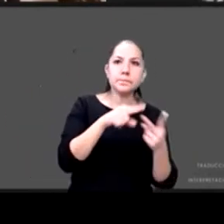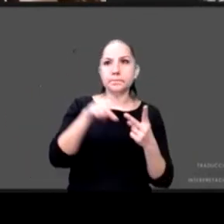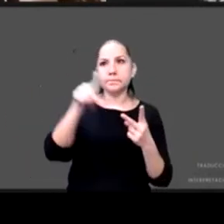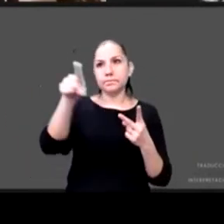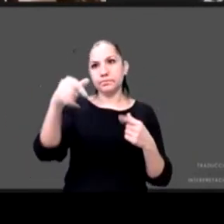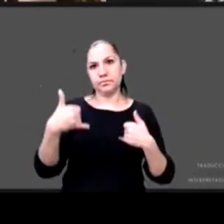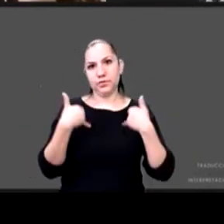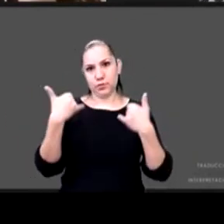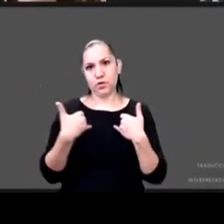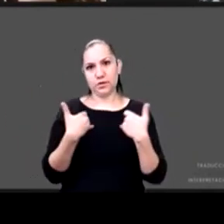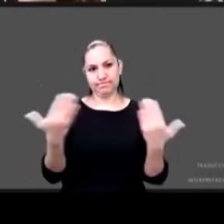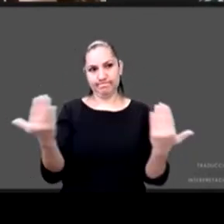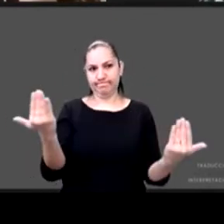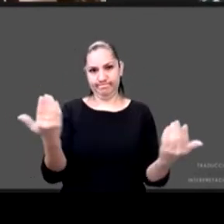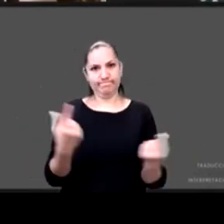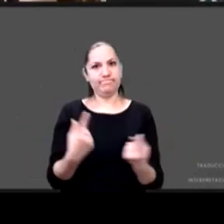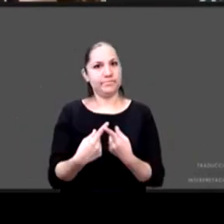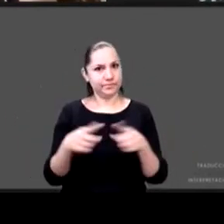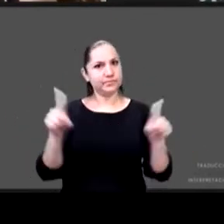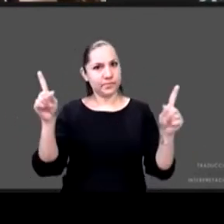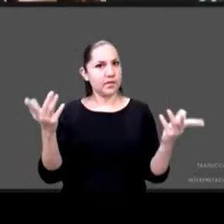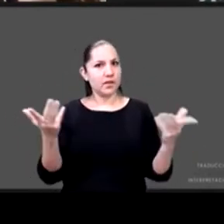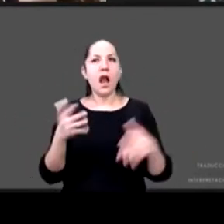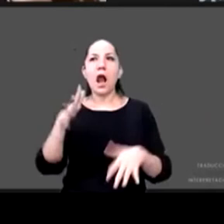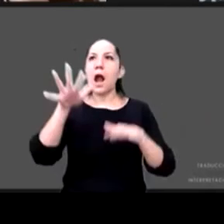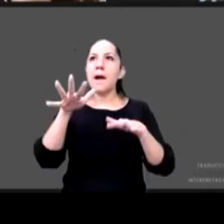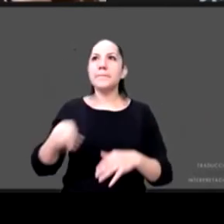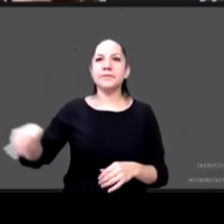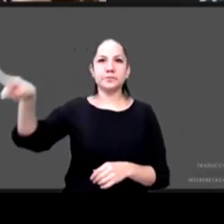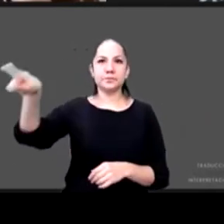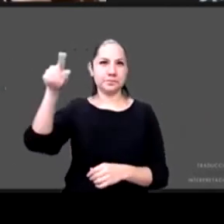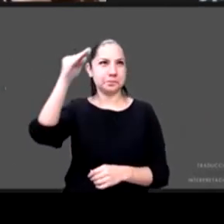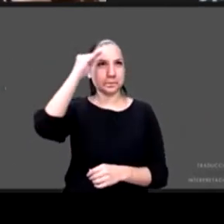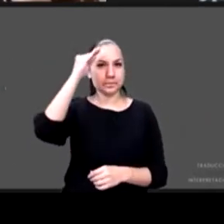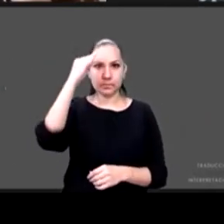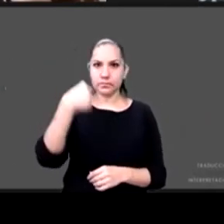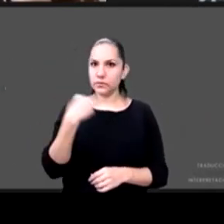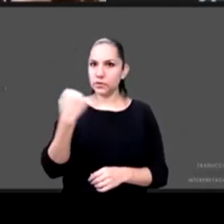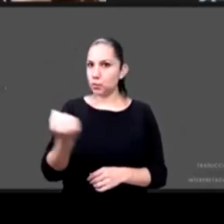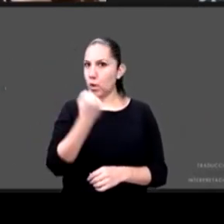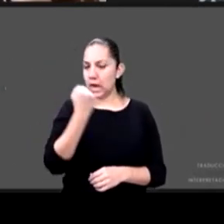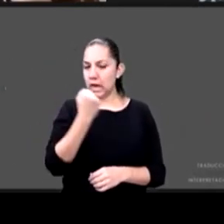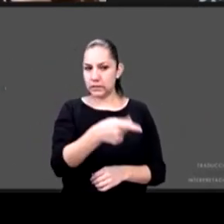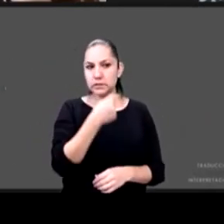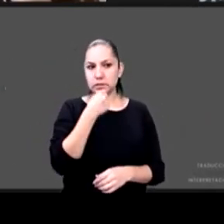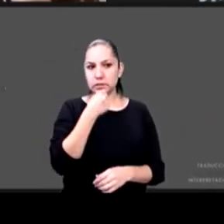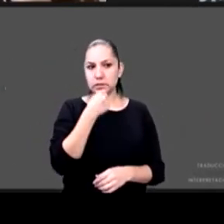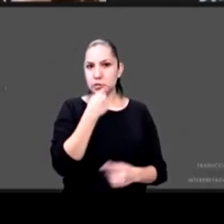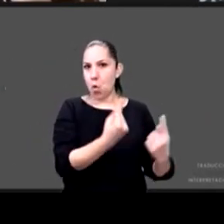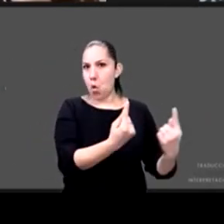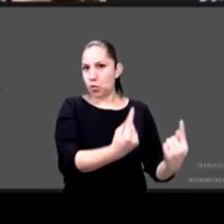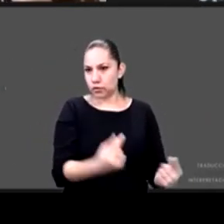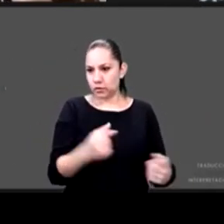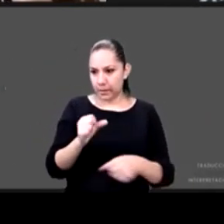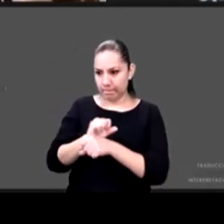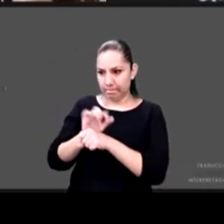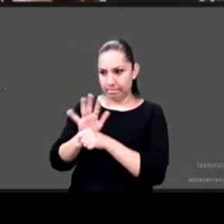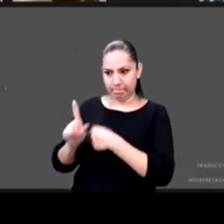digo, qué bueno que me tocó con chiquito y no con un adolescente o con un, tal vez ya grandulón como los de Isabel, no,